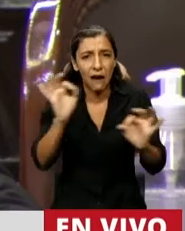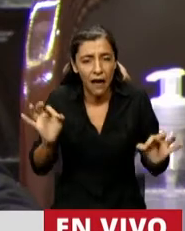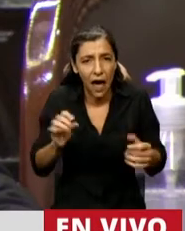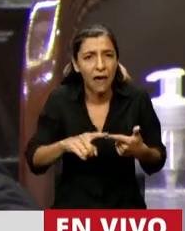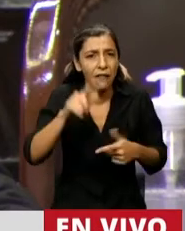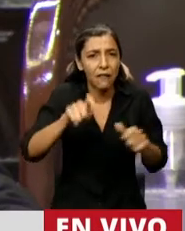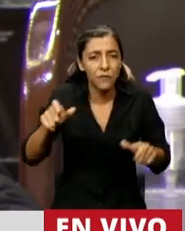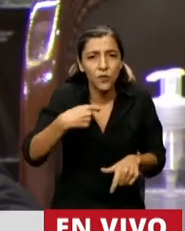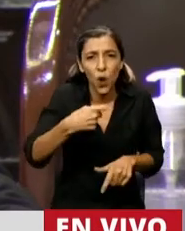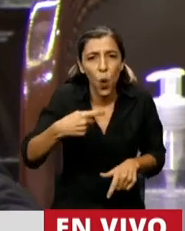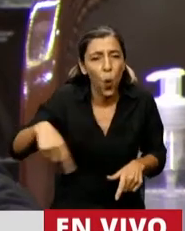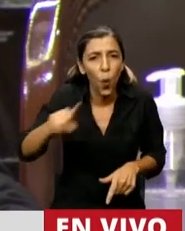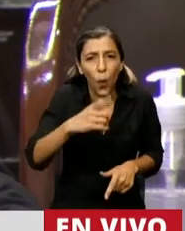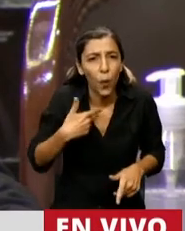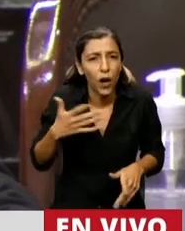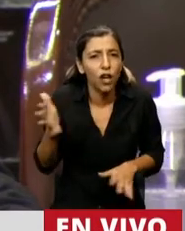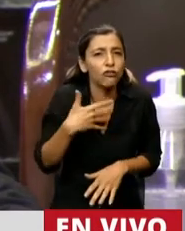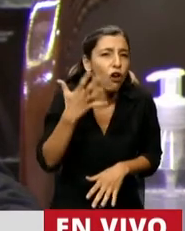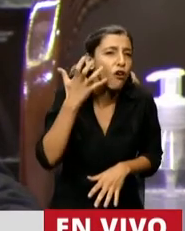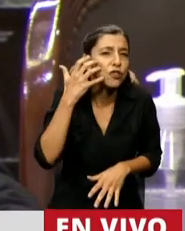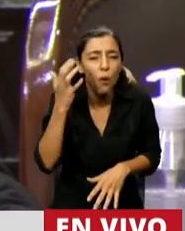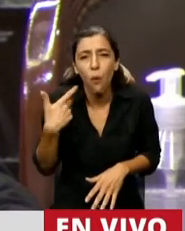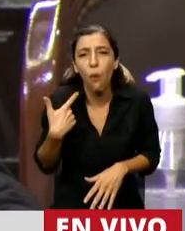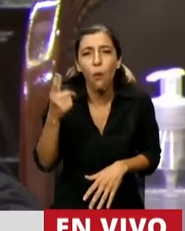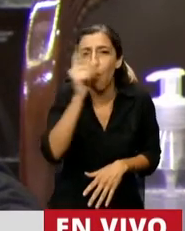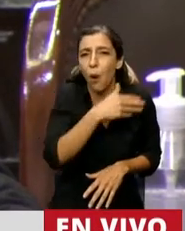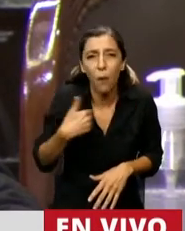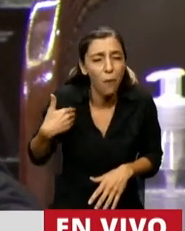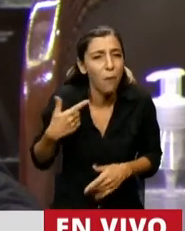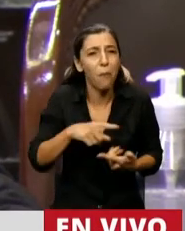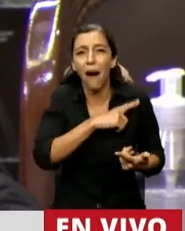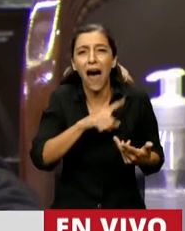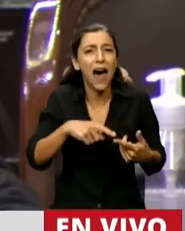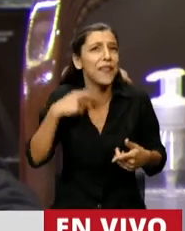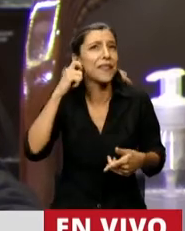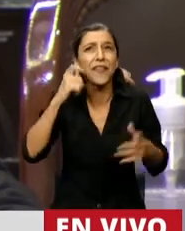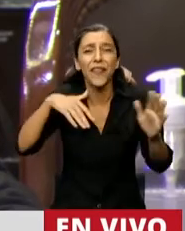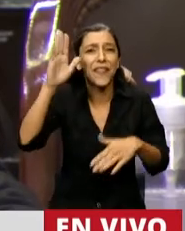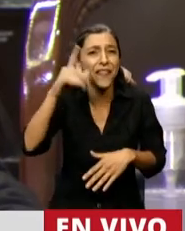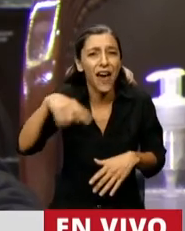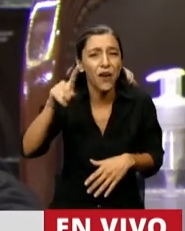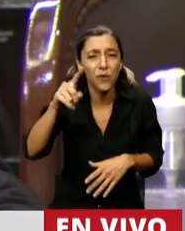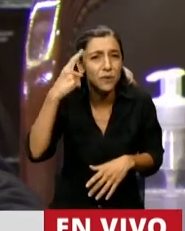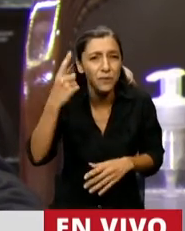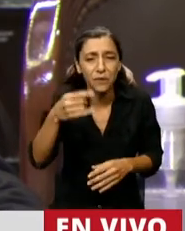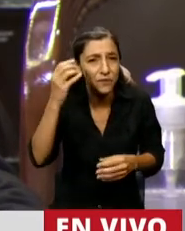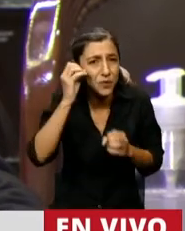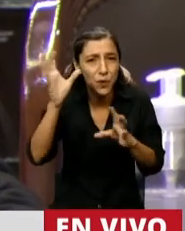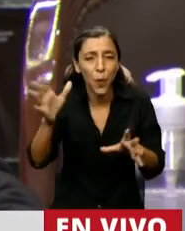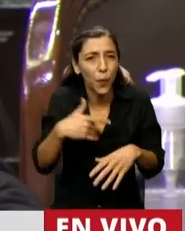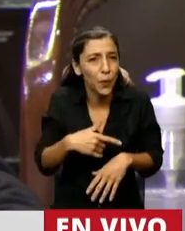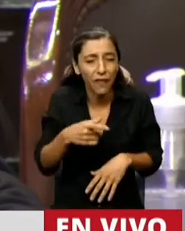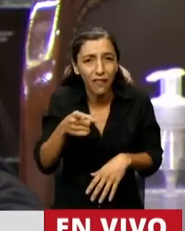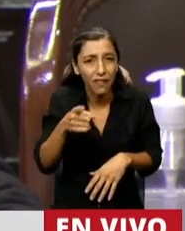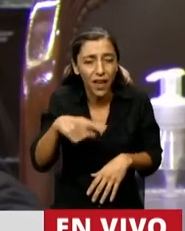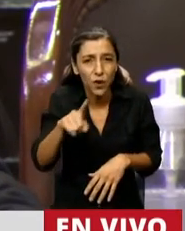jubiladas, que nuestros abuelos, que nuestros viejos, nuestras viejas, nuestras personas mayores se olvidaron lo que ustedes